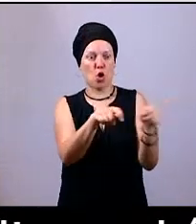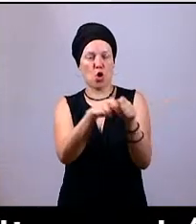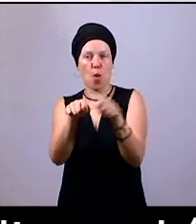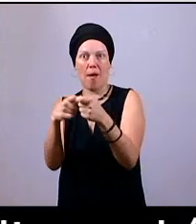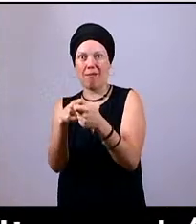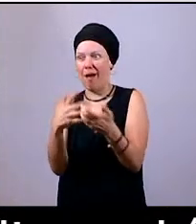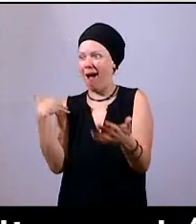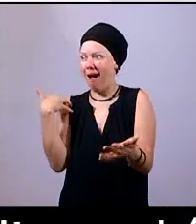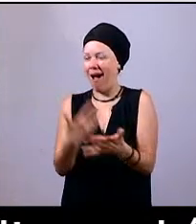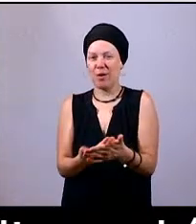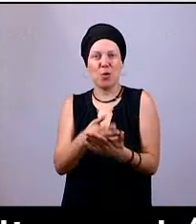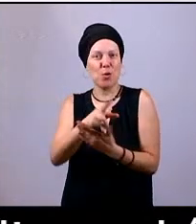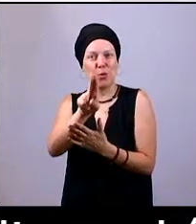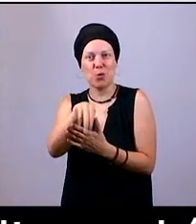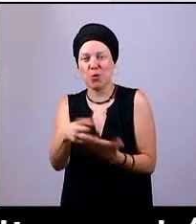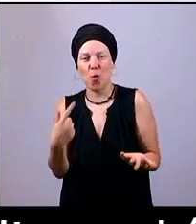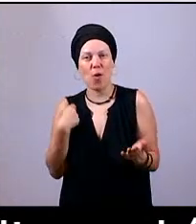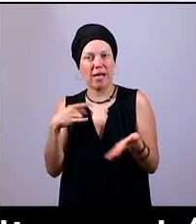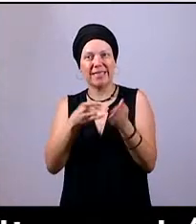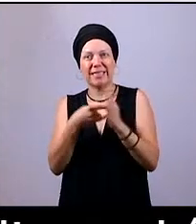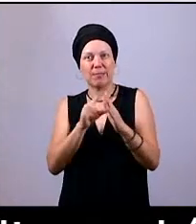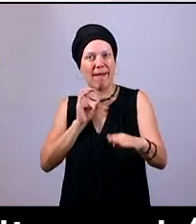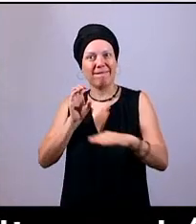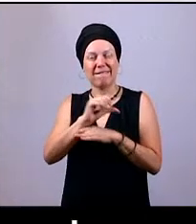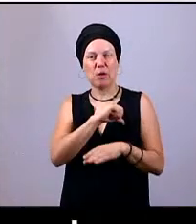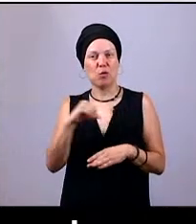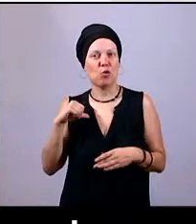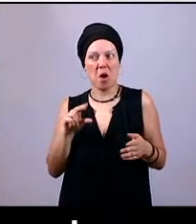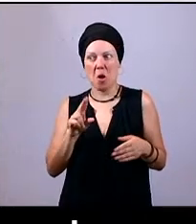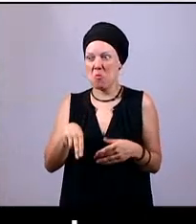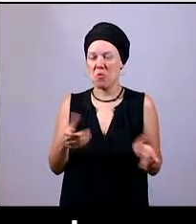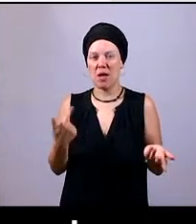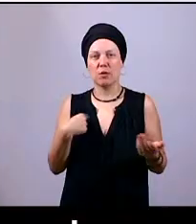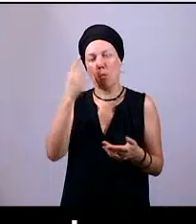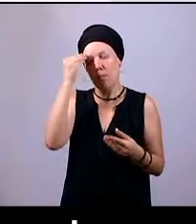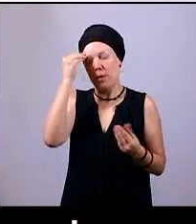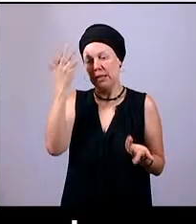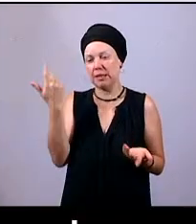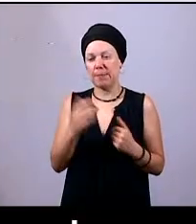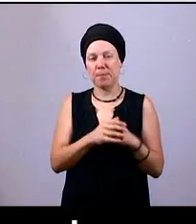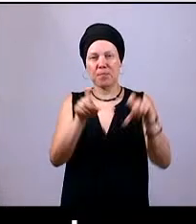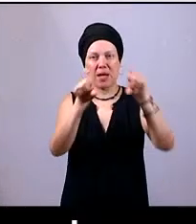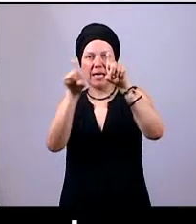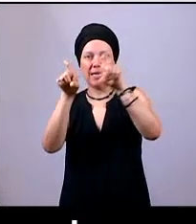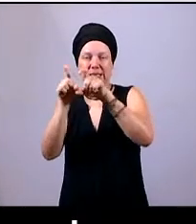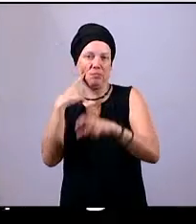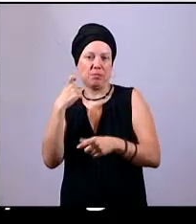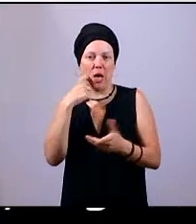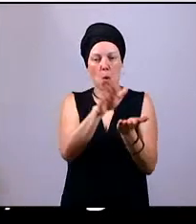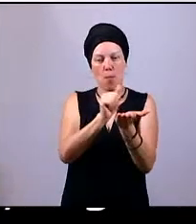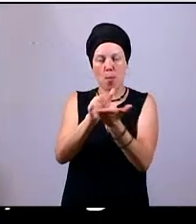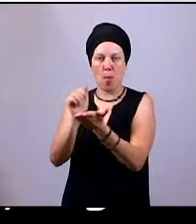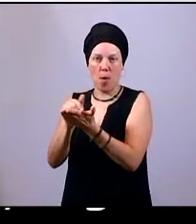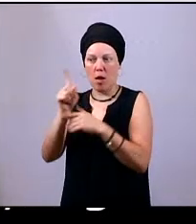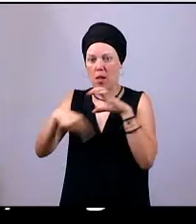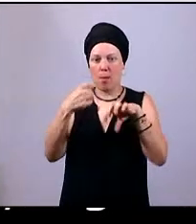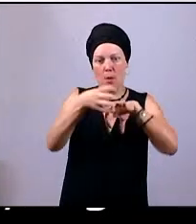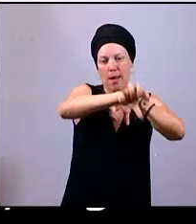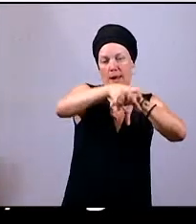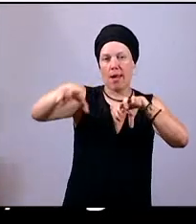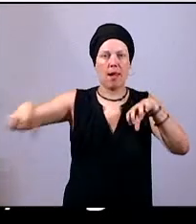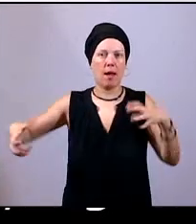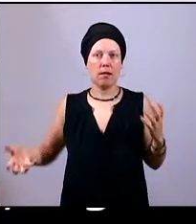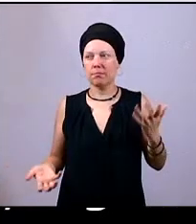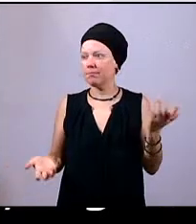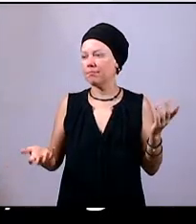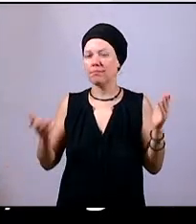sucedido nunca en el sistema de financiación autonómica. Piensen que cobra a las entidades financieras y distribuye esos ingresos no